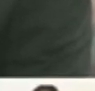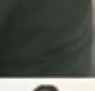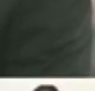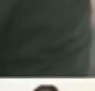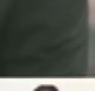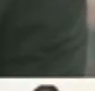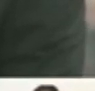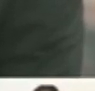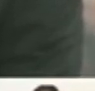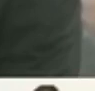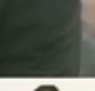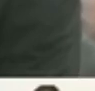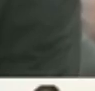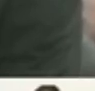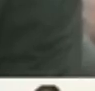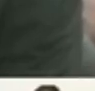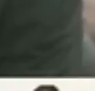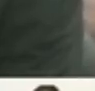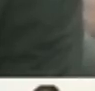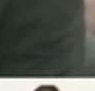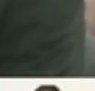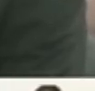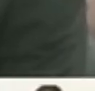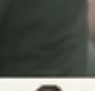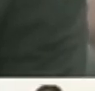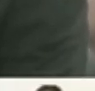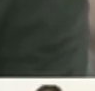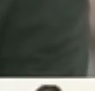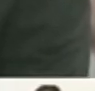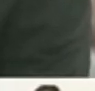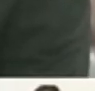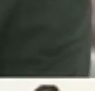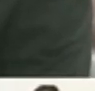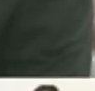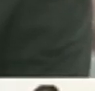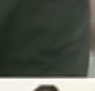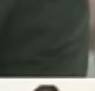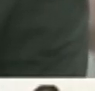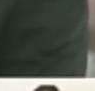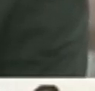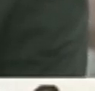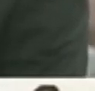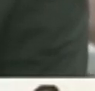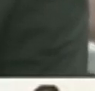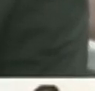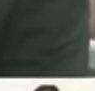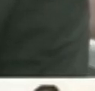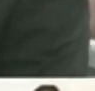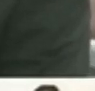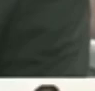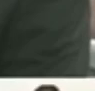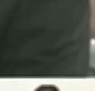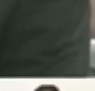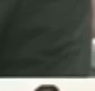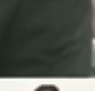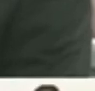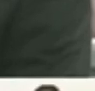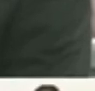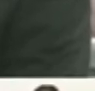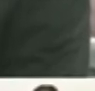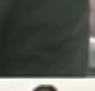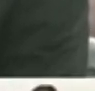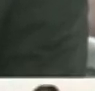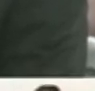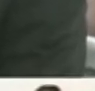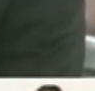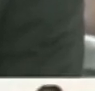día. Es muy importante de estar aquí hoy. No para el pueblo venezolano. Para hablar con el pueblo